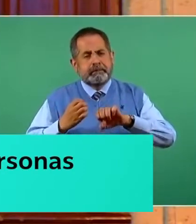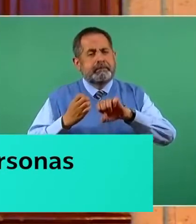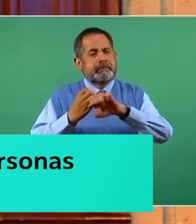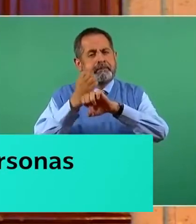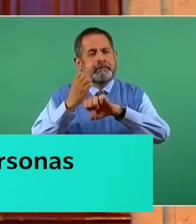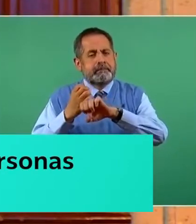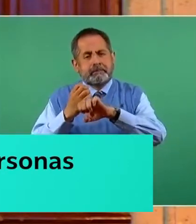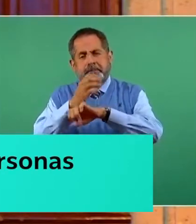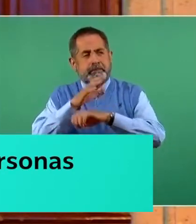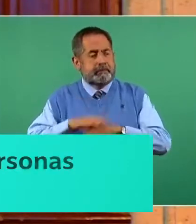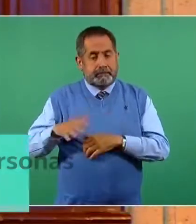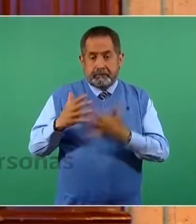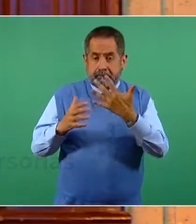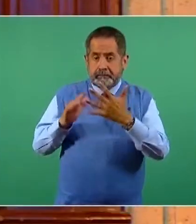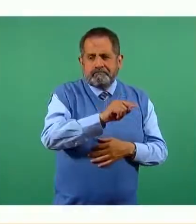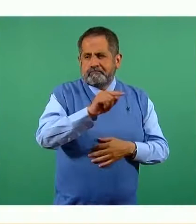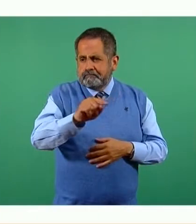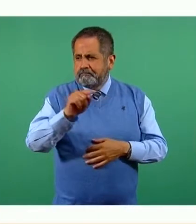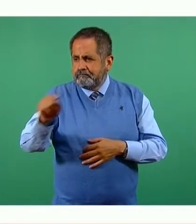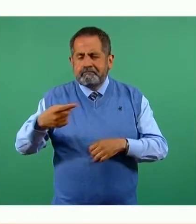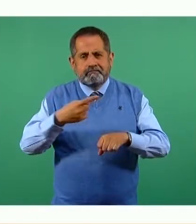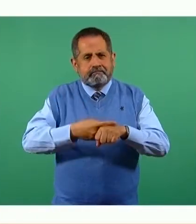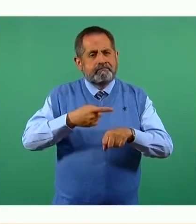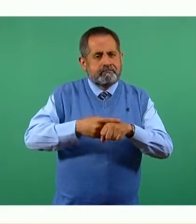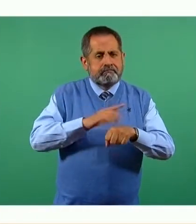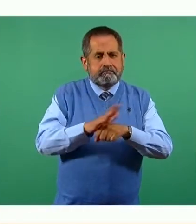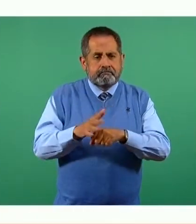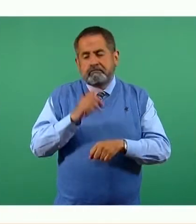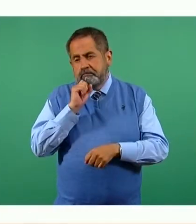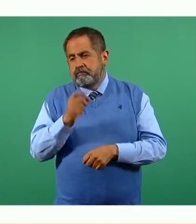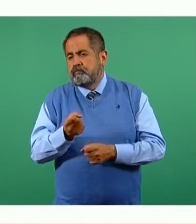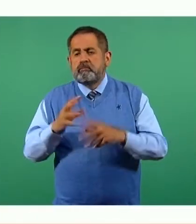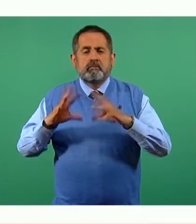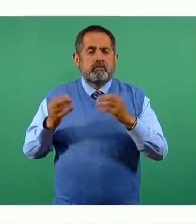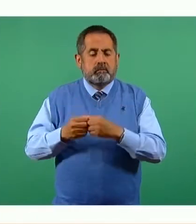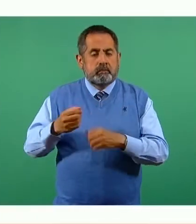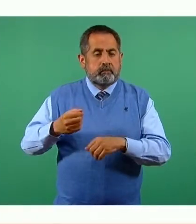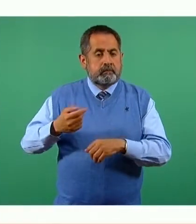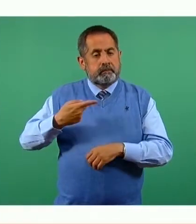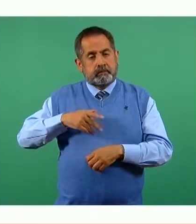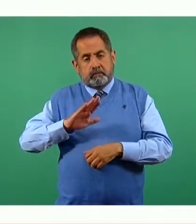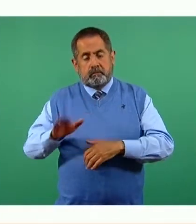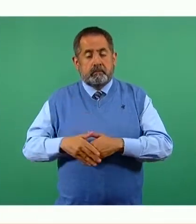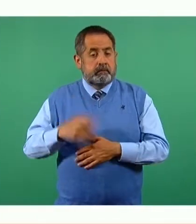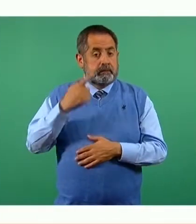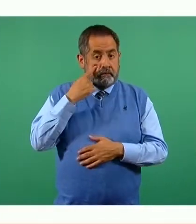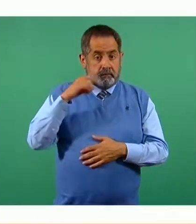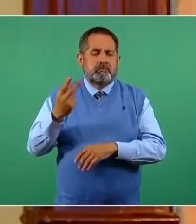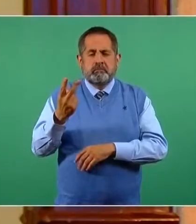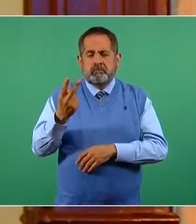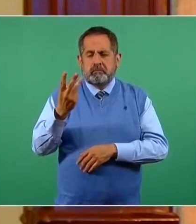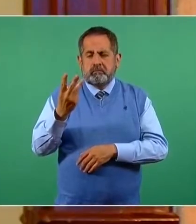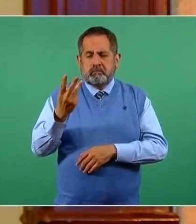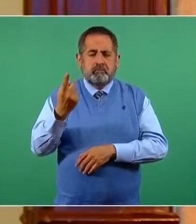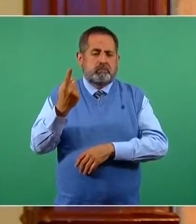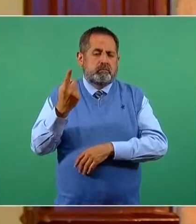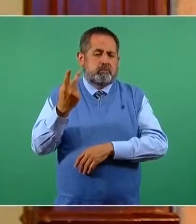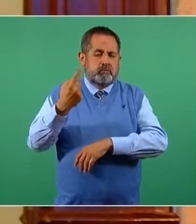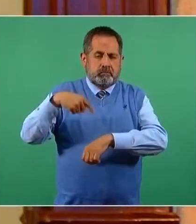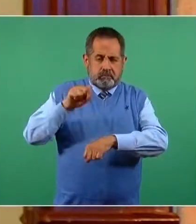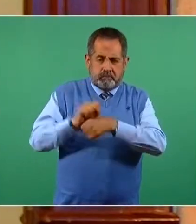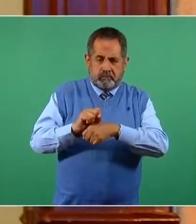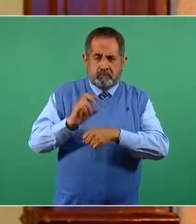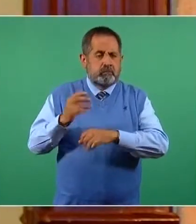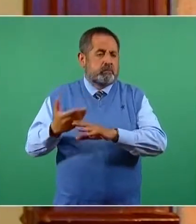federal el director nacional de epidemiología joseluis alomía explicó que de las 4 mil 272 defunciones tres mil